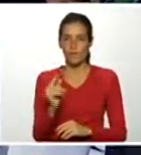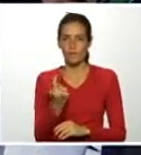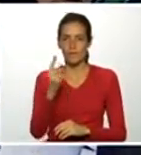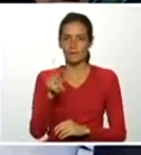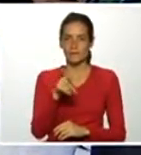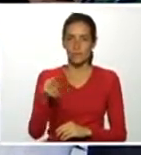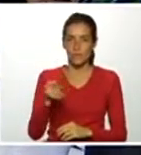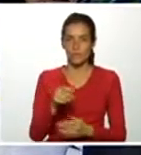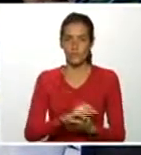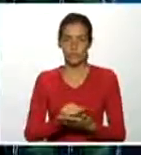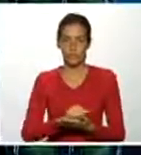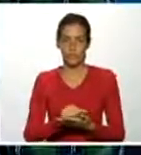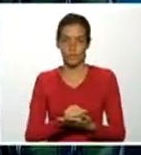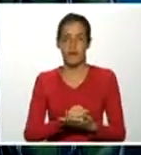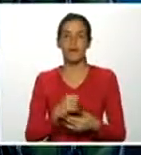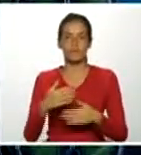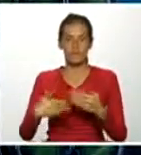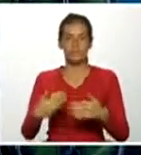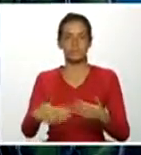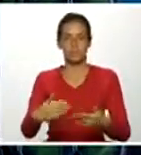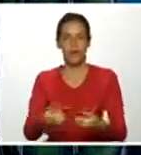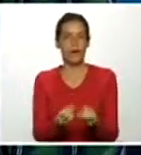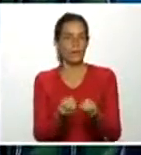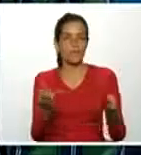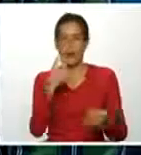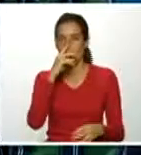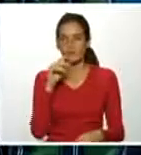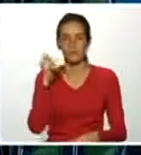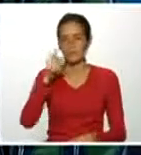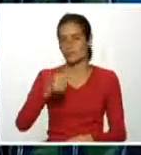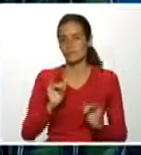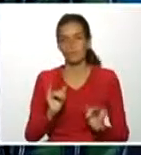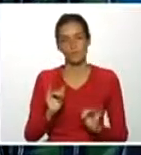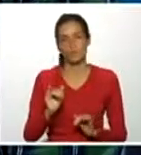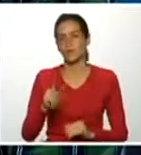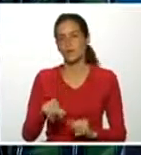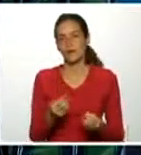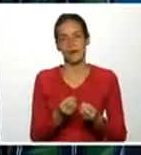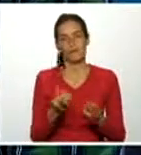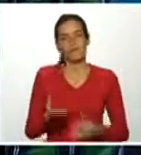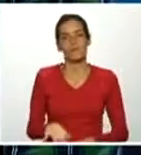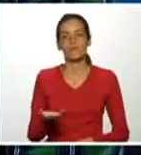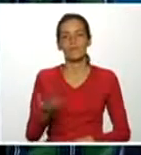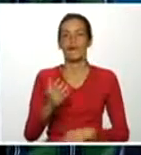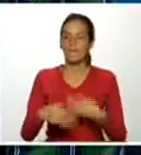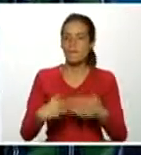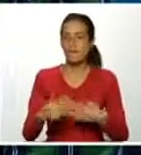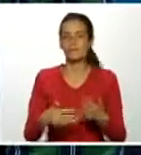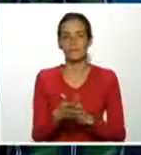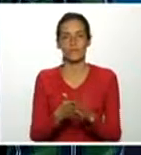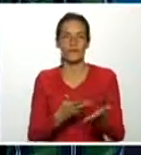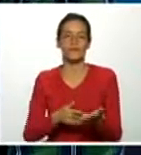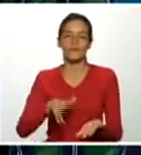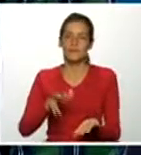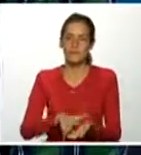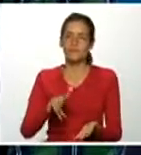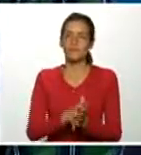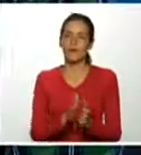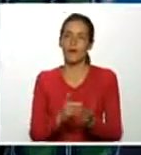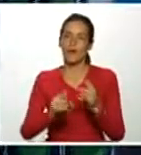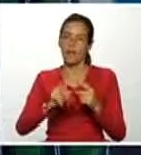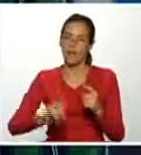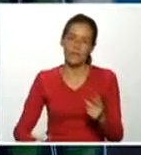o no el uso de software. Han transcurrido una cantidad de años dentro de los cuales, bueno, han habido una cantidad sustantiva de avances en materia de certificación electrónica,